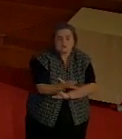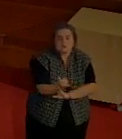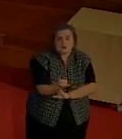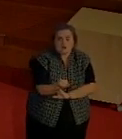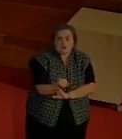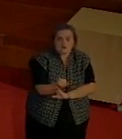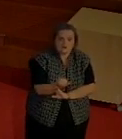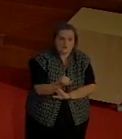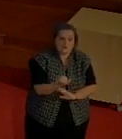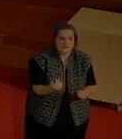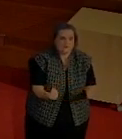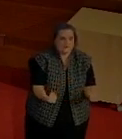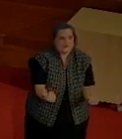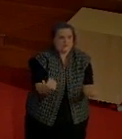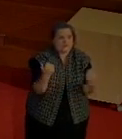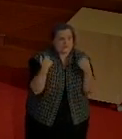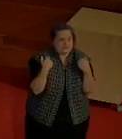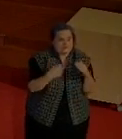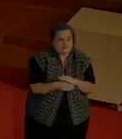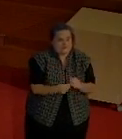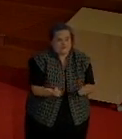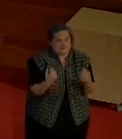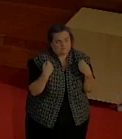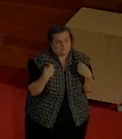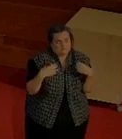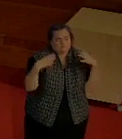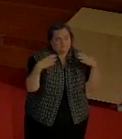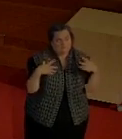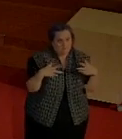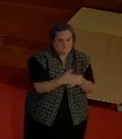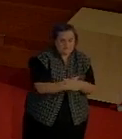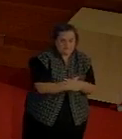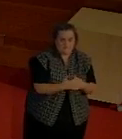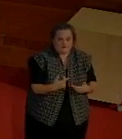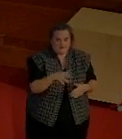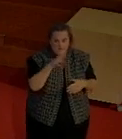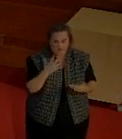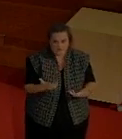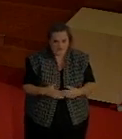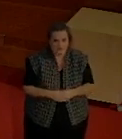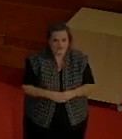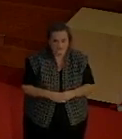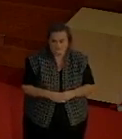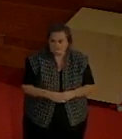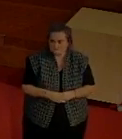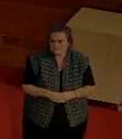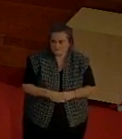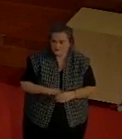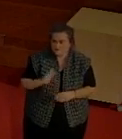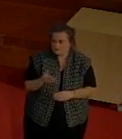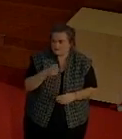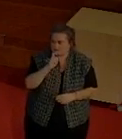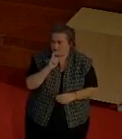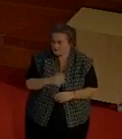necesidades a cubrir ahora mismo está teniendo efectos que es en fin los efectos van desde desde que ahora